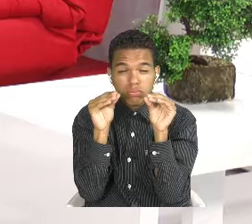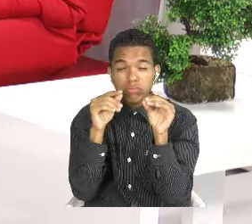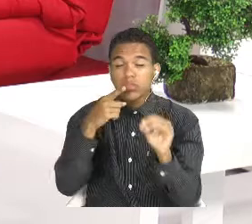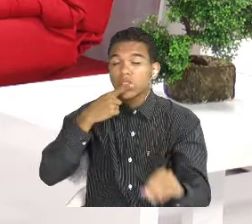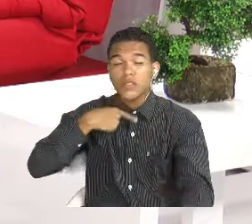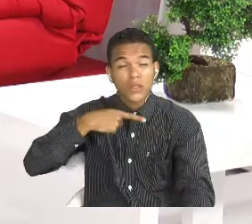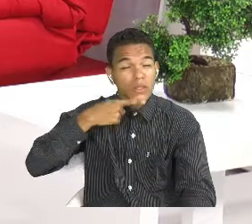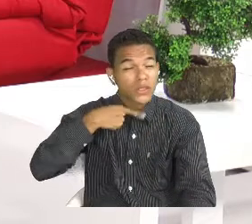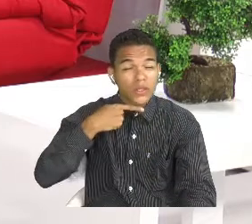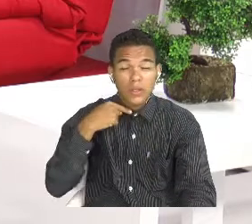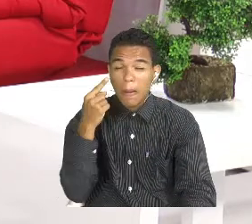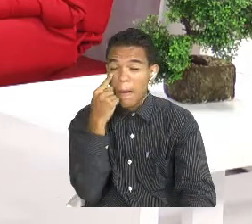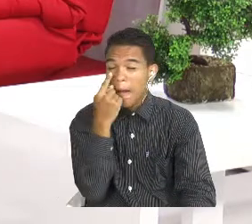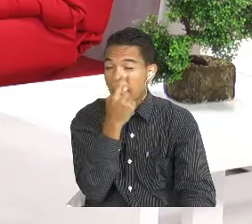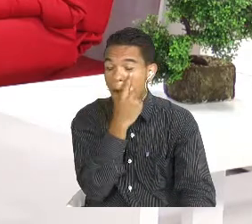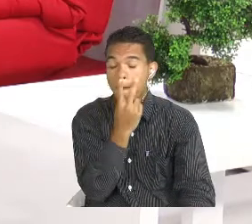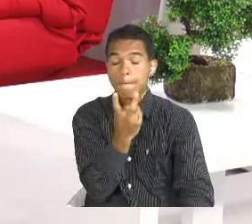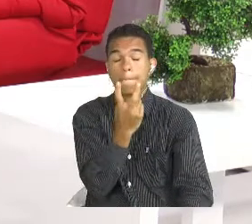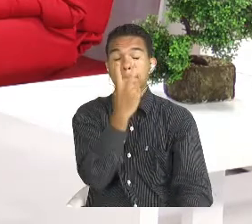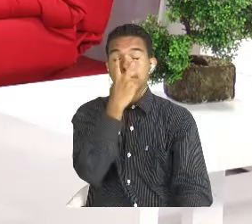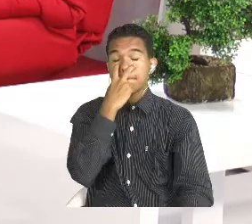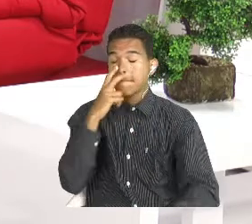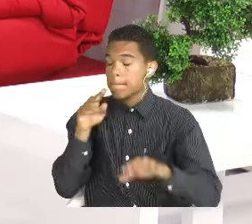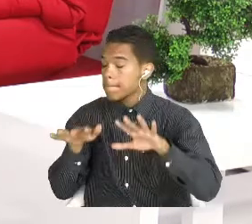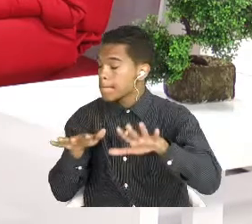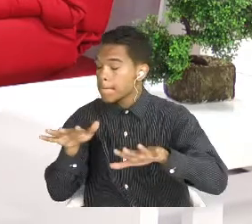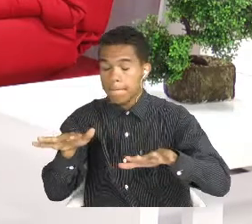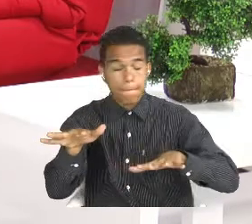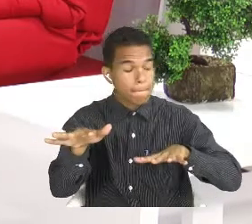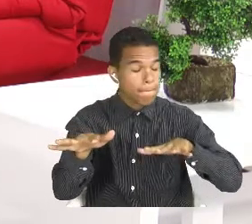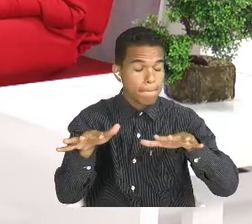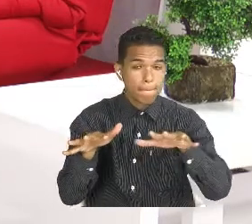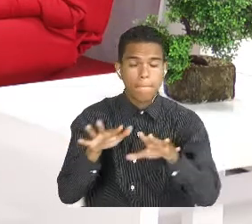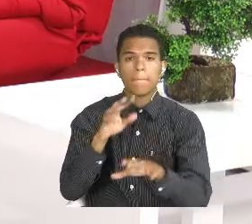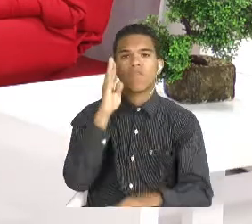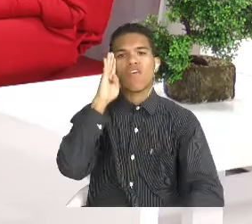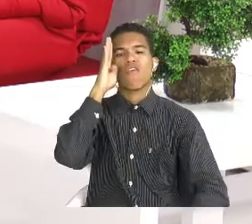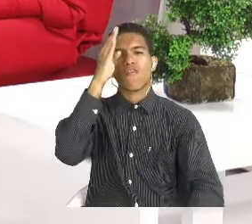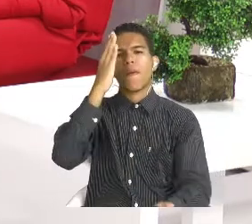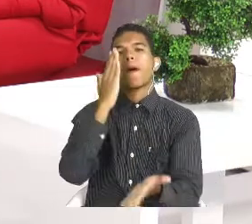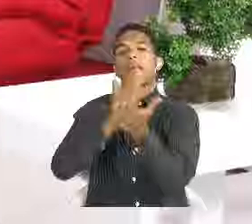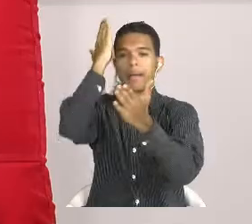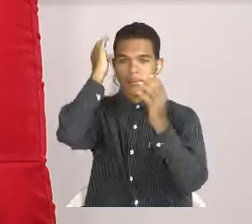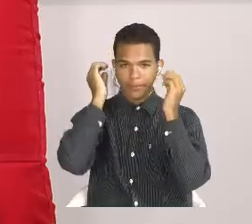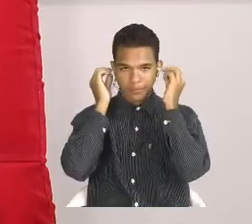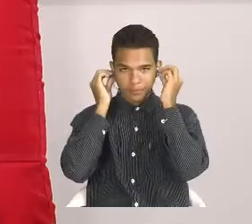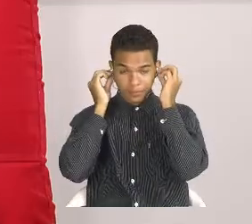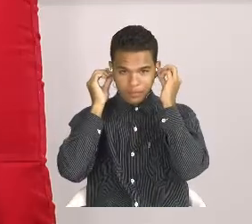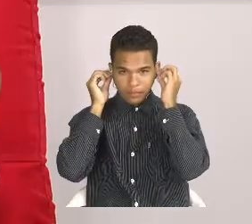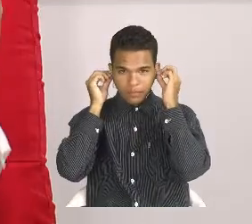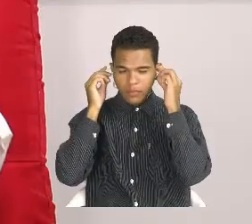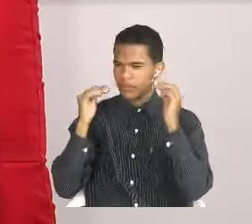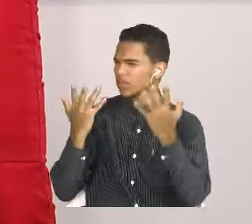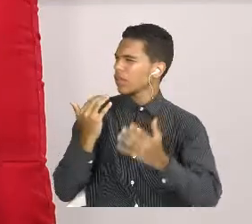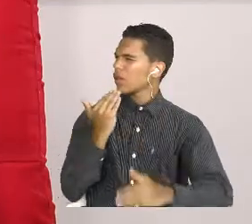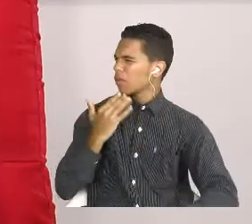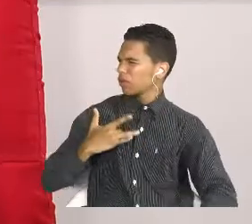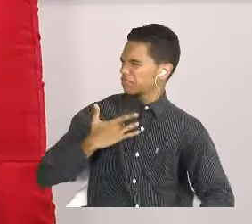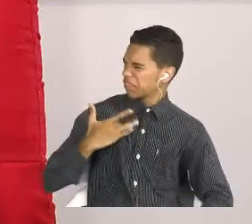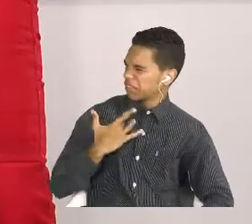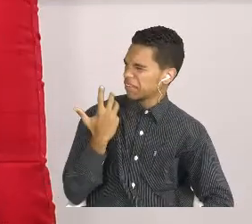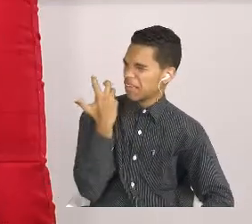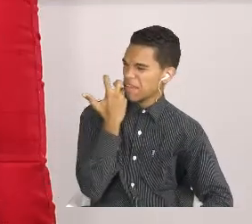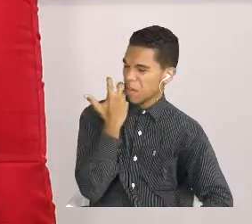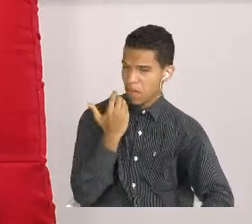ciega. Bueno, háblenos un poco sobre cómo son puntualmente esos síntomas que puede presentar la persona y si depende también de la